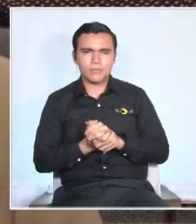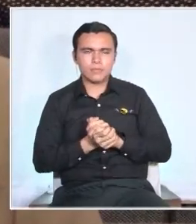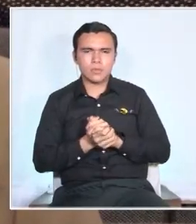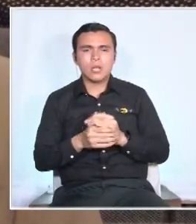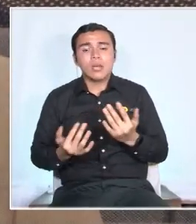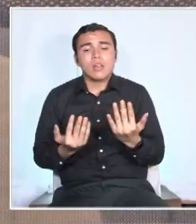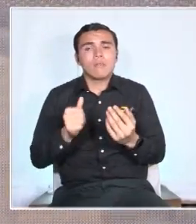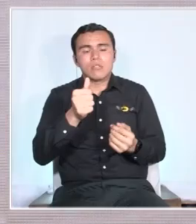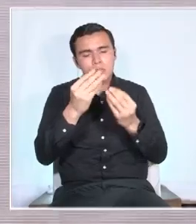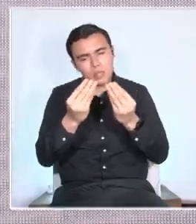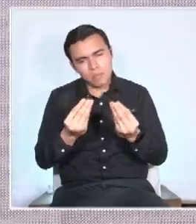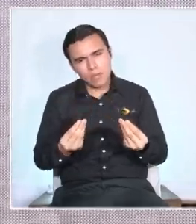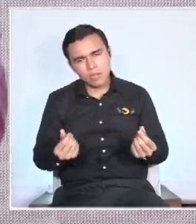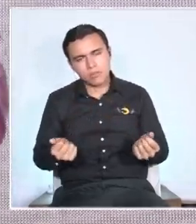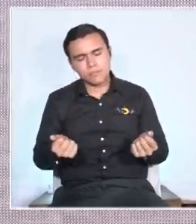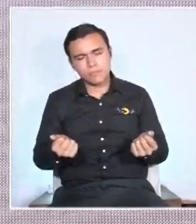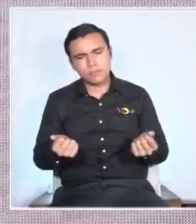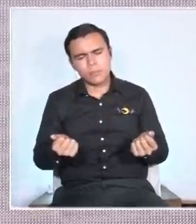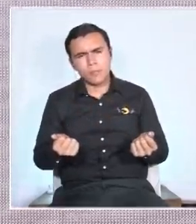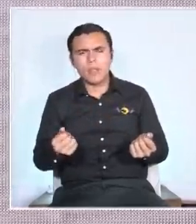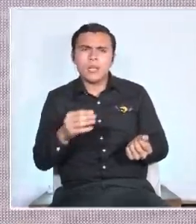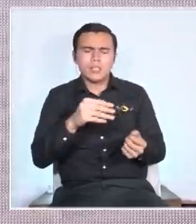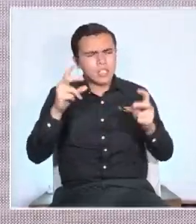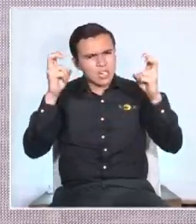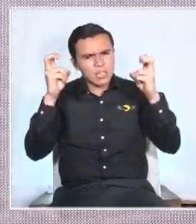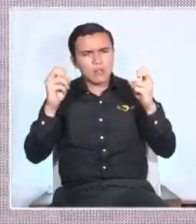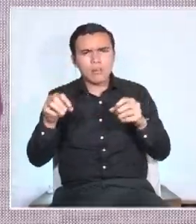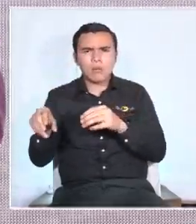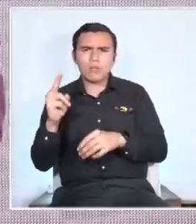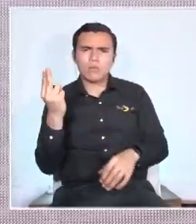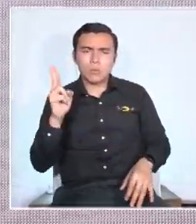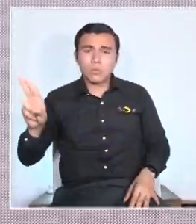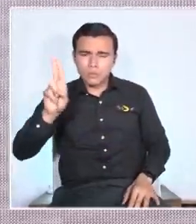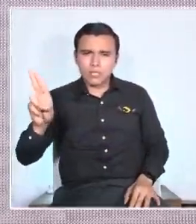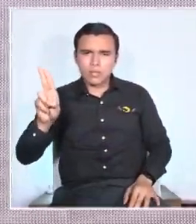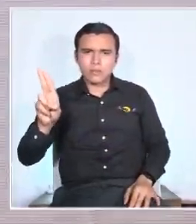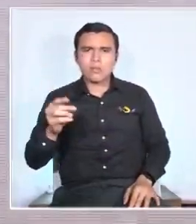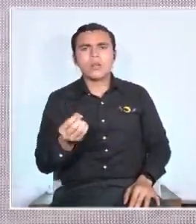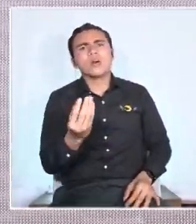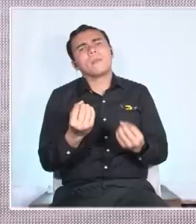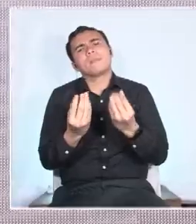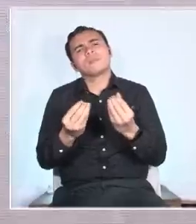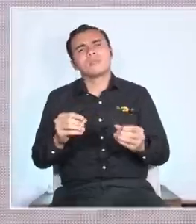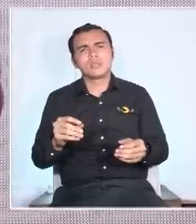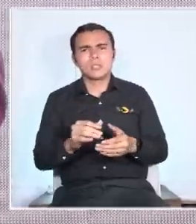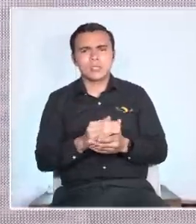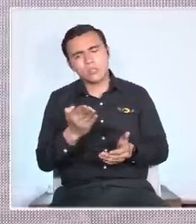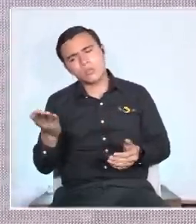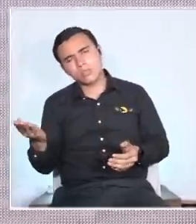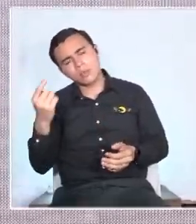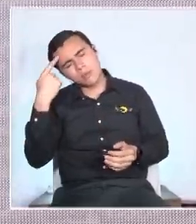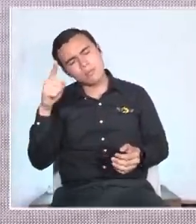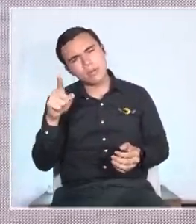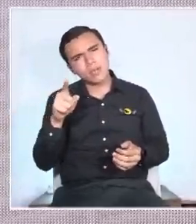Y el fuego se apaga. Y el diablo usa varias estrategias